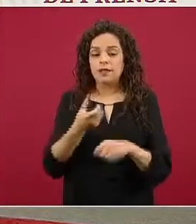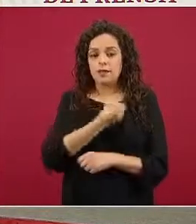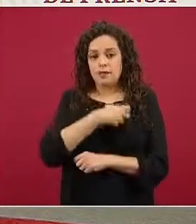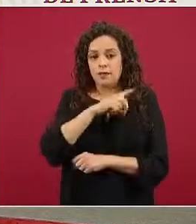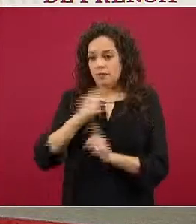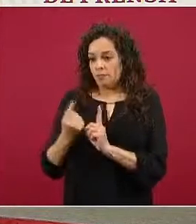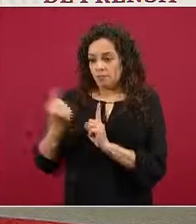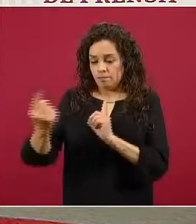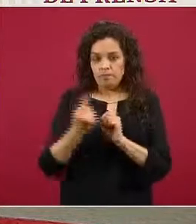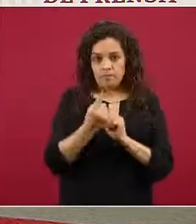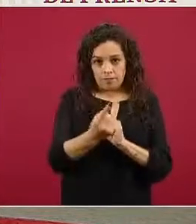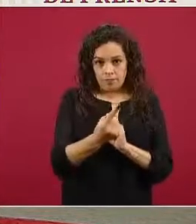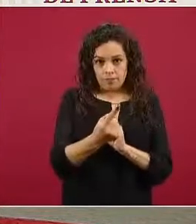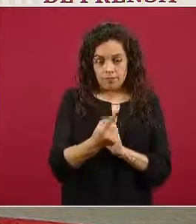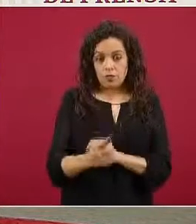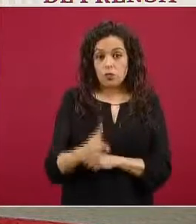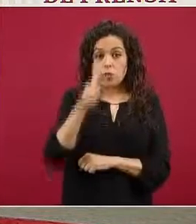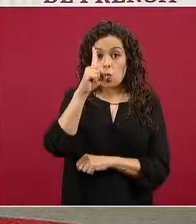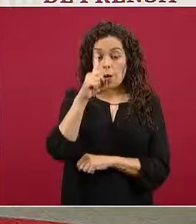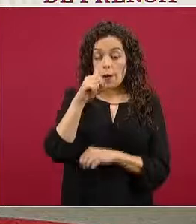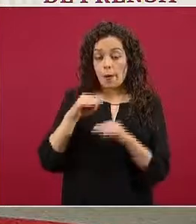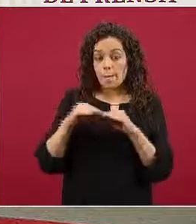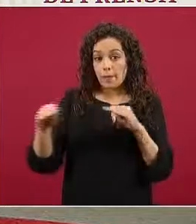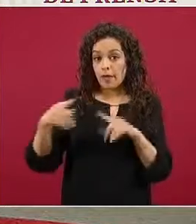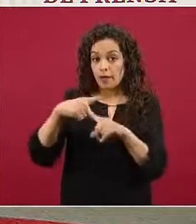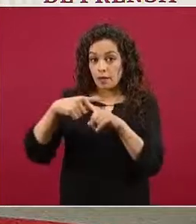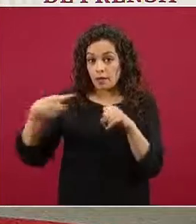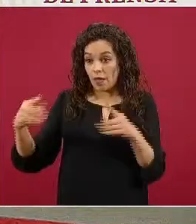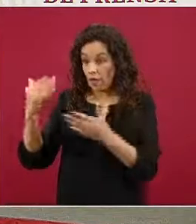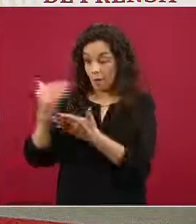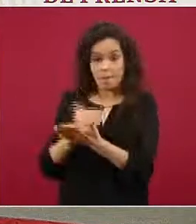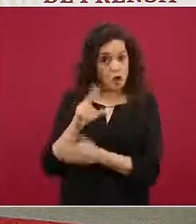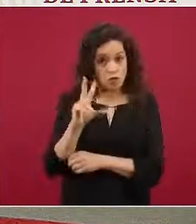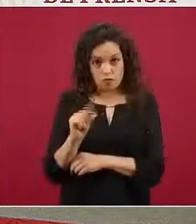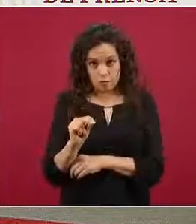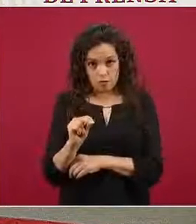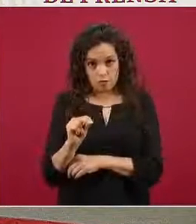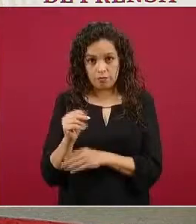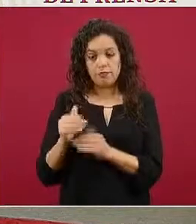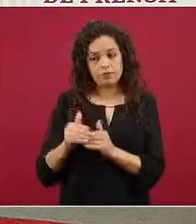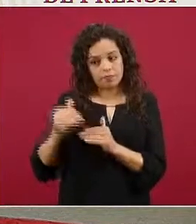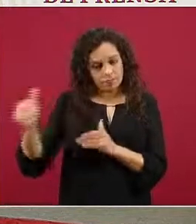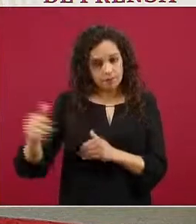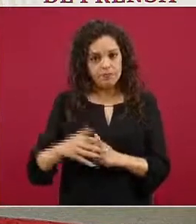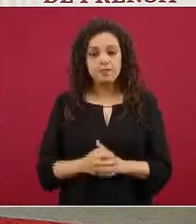1,5 metros, al menos 1,5 metros, y evitar